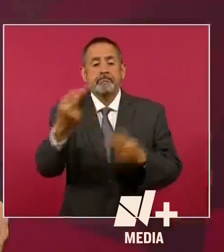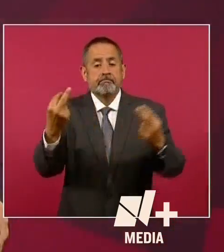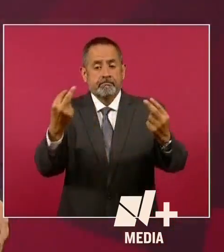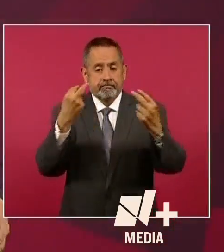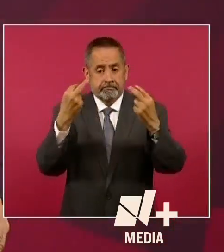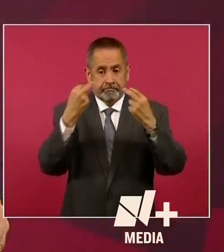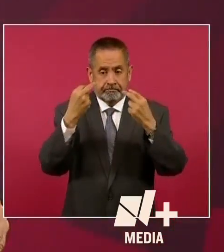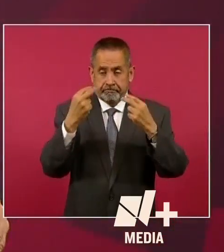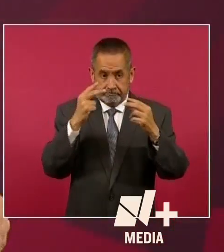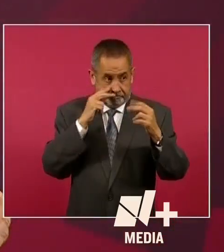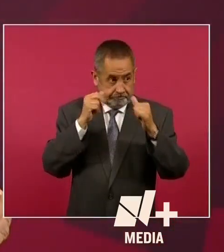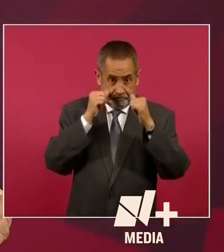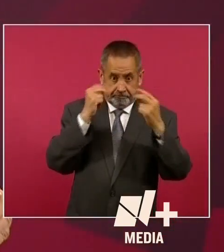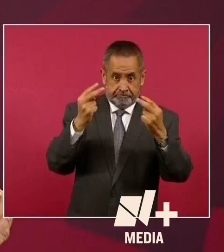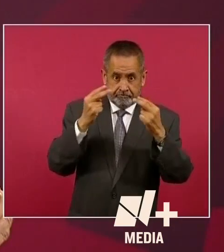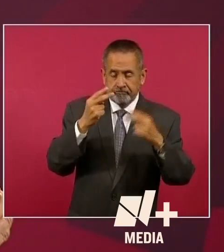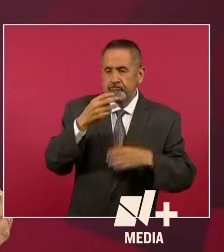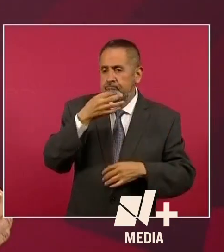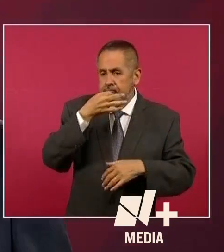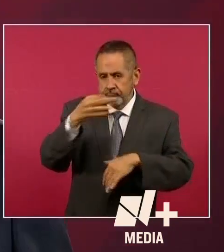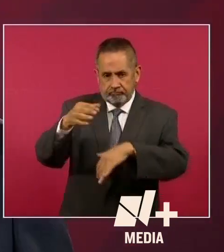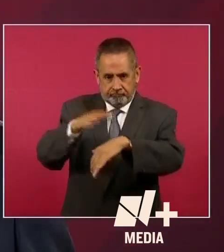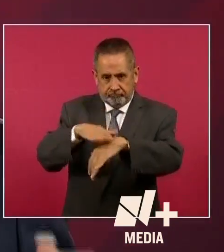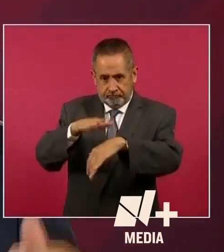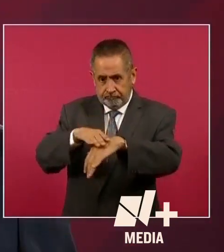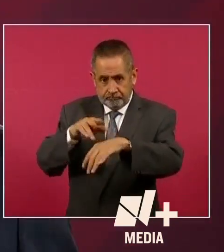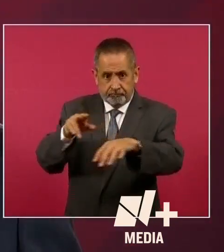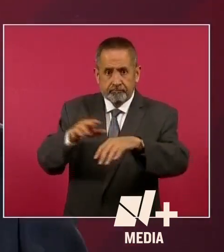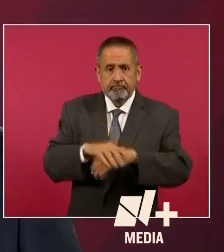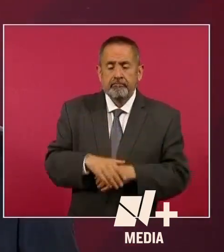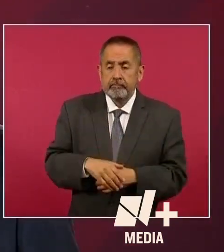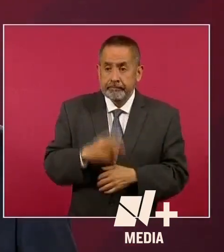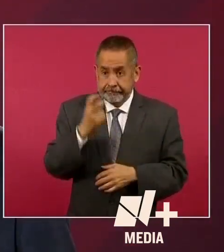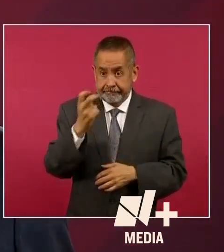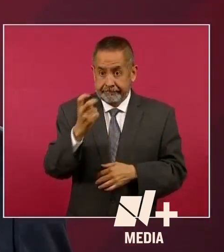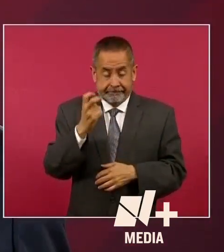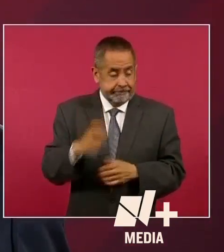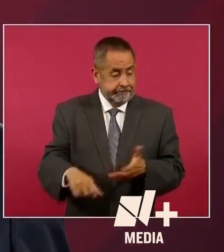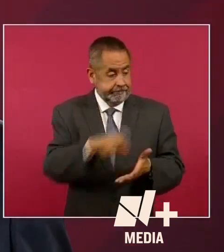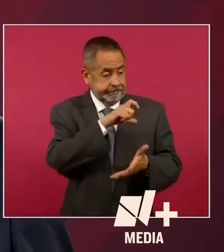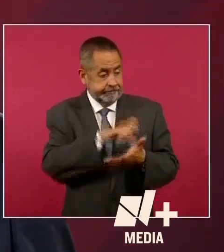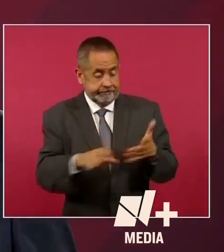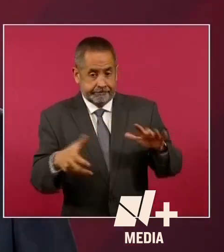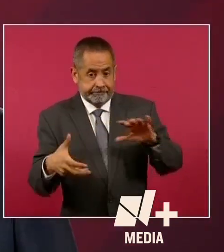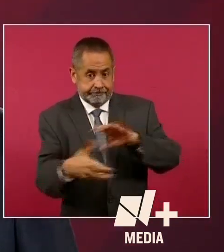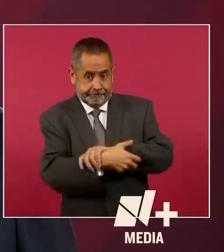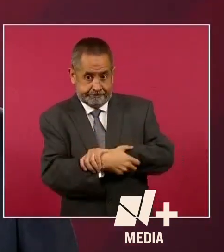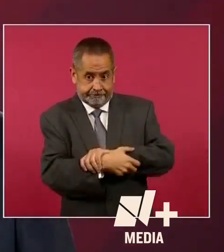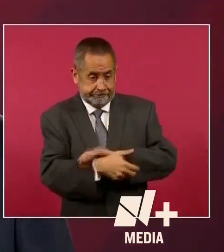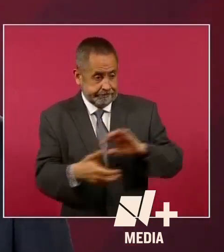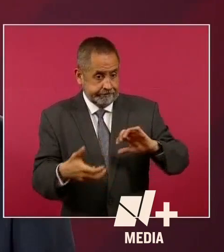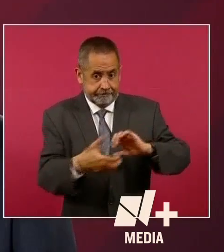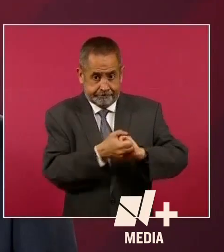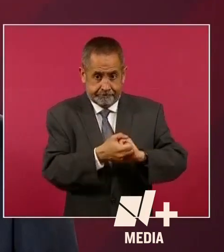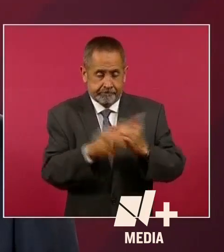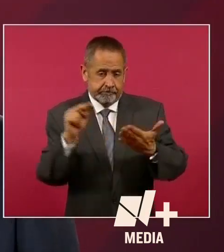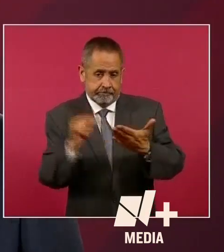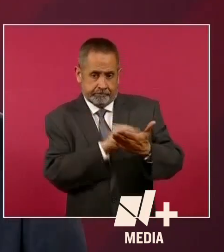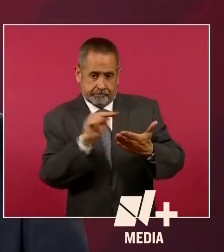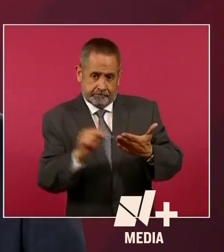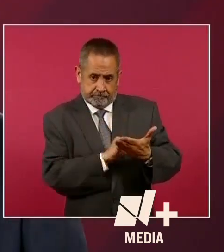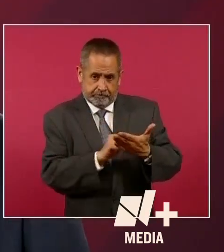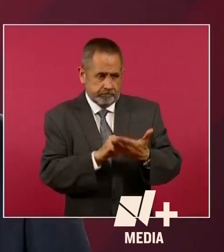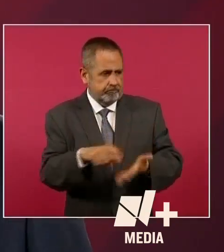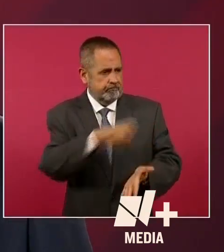escuchando, les digo que llevamos a cabo esta operación,